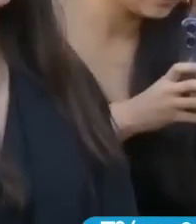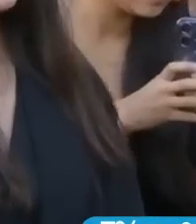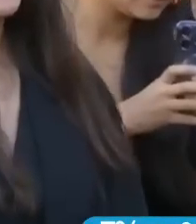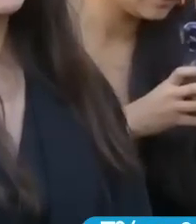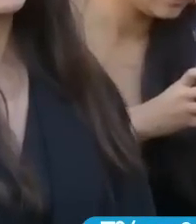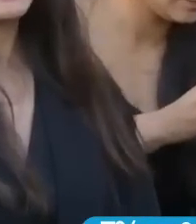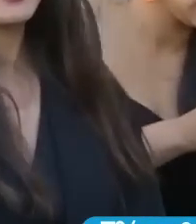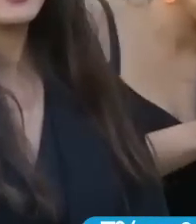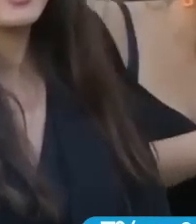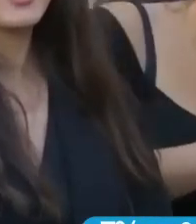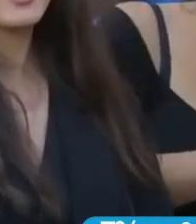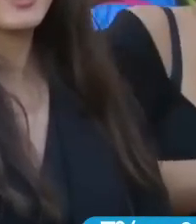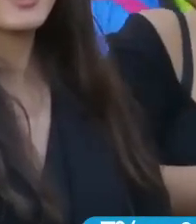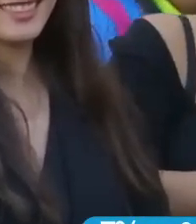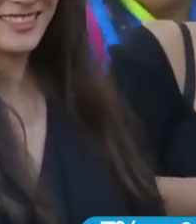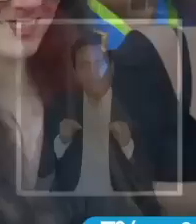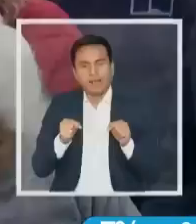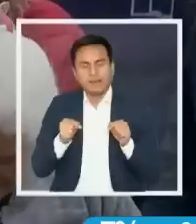Ya, miren.